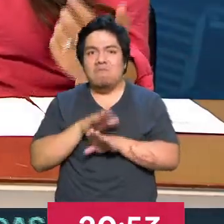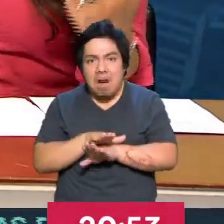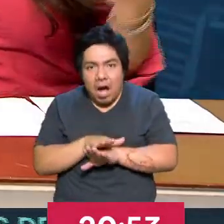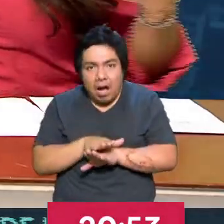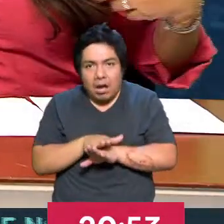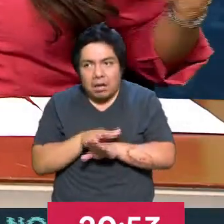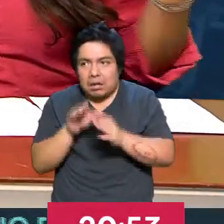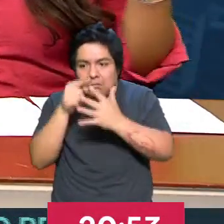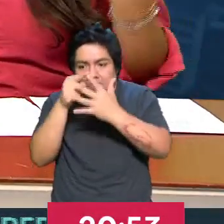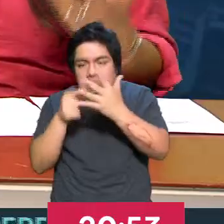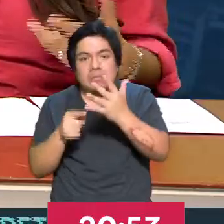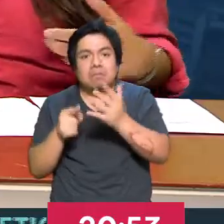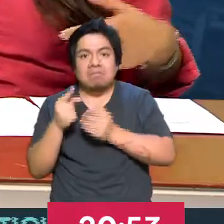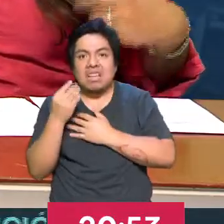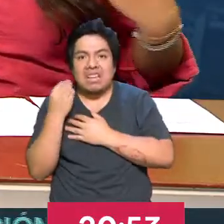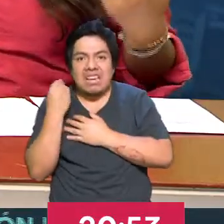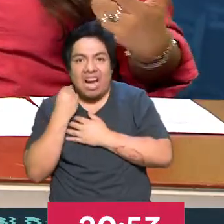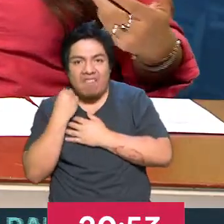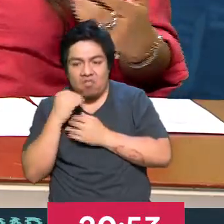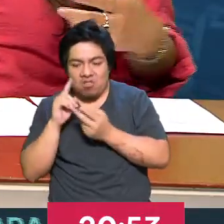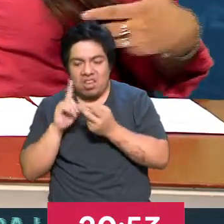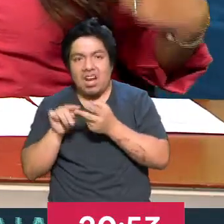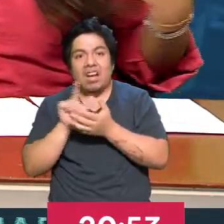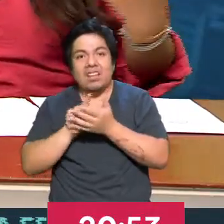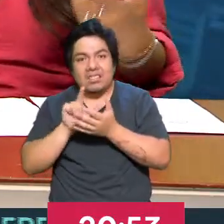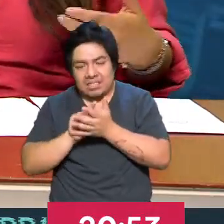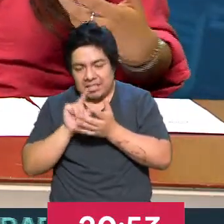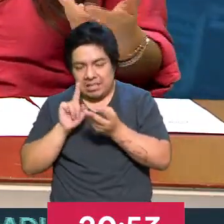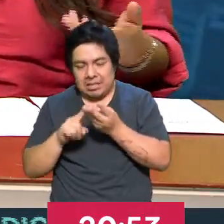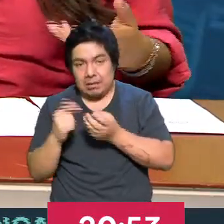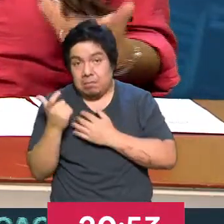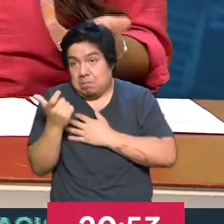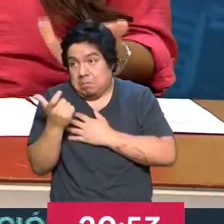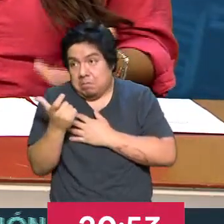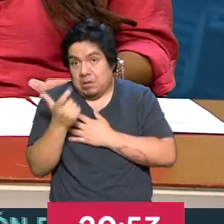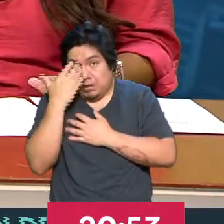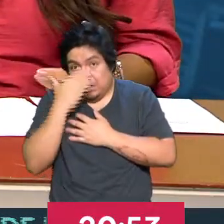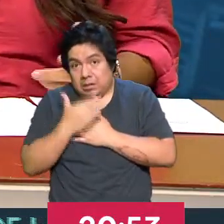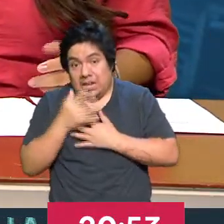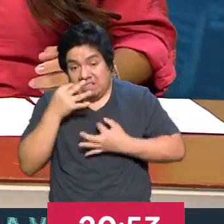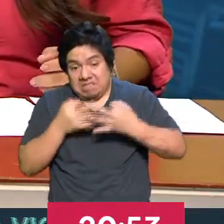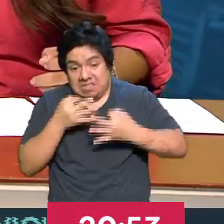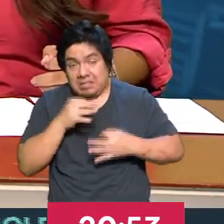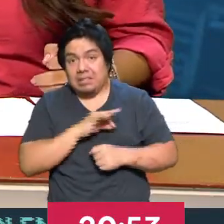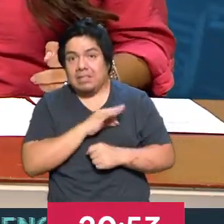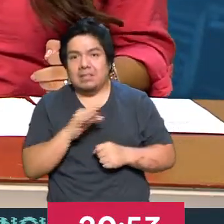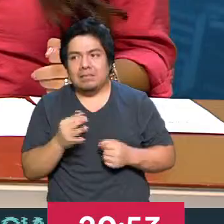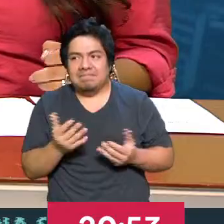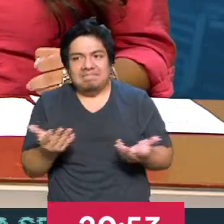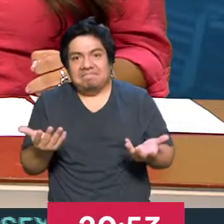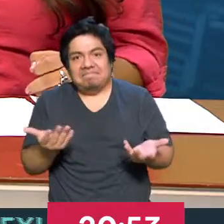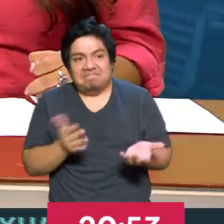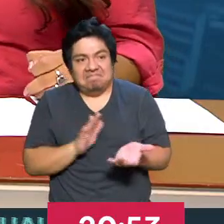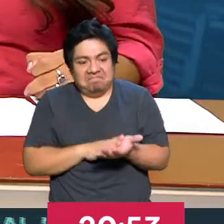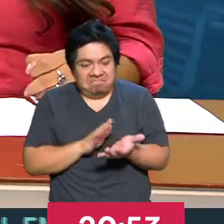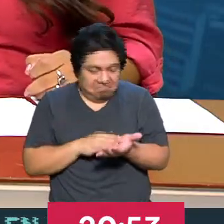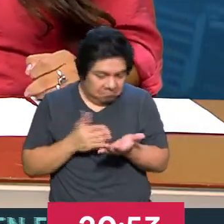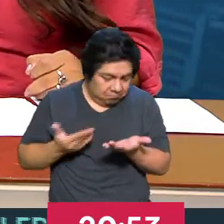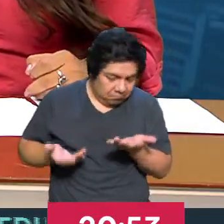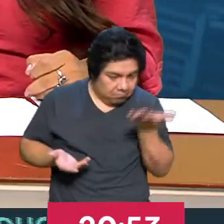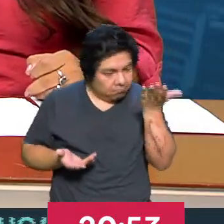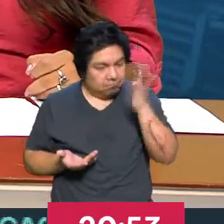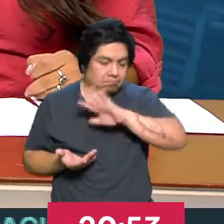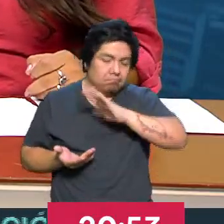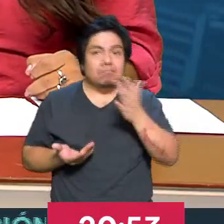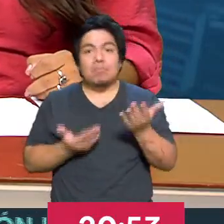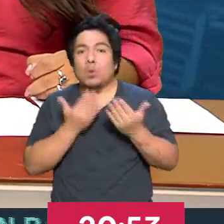toda esta infraestructura de abogados y capacidad legal y también los recursos para llevar esta batalla jurídica que realmente no tiene sustento. Así es,